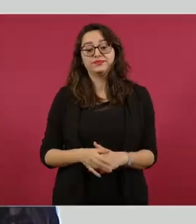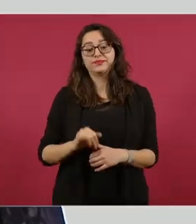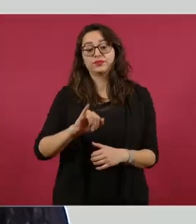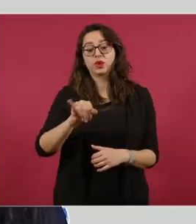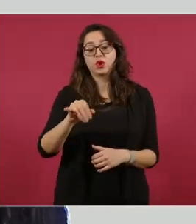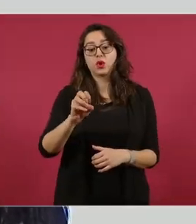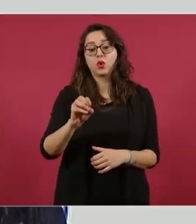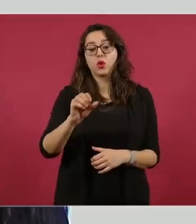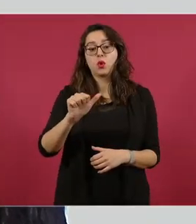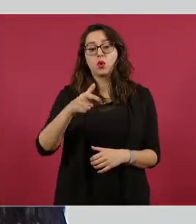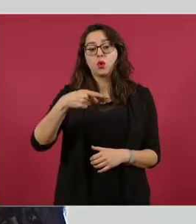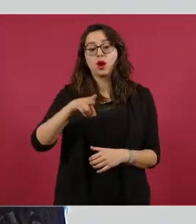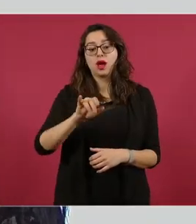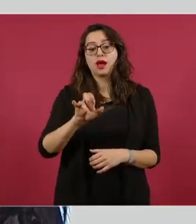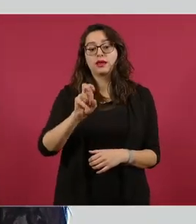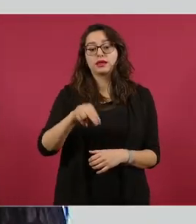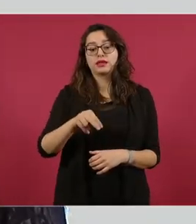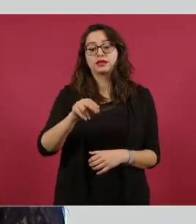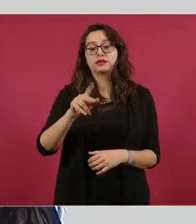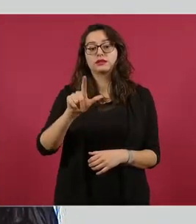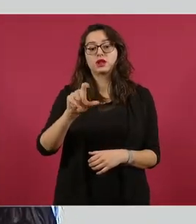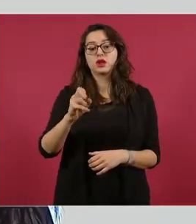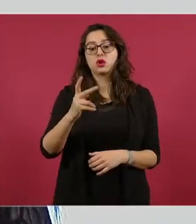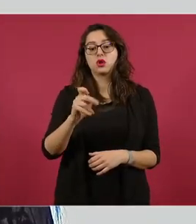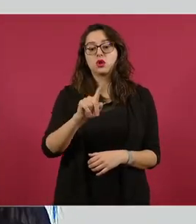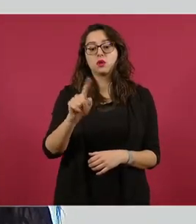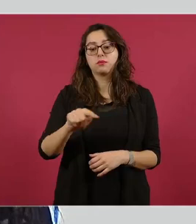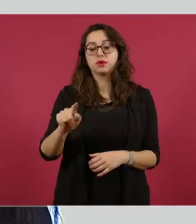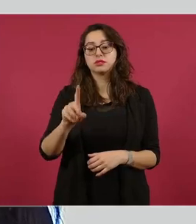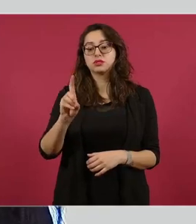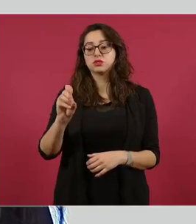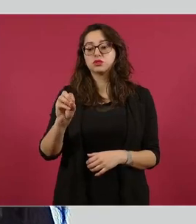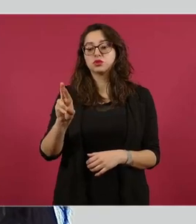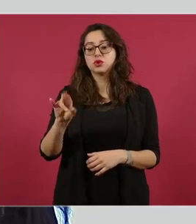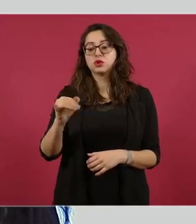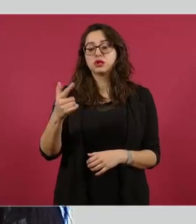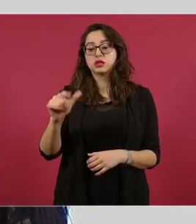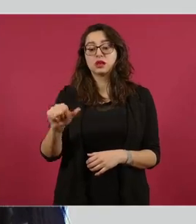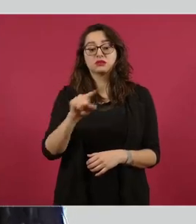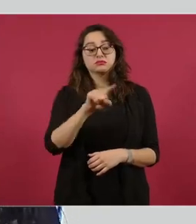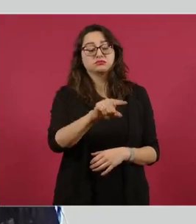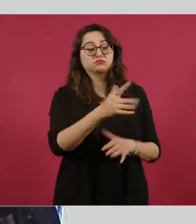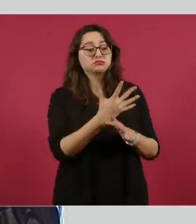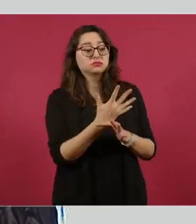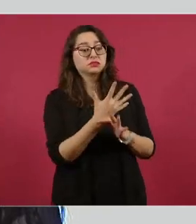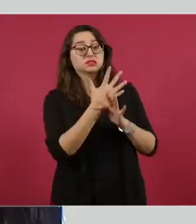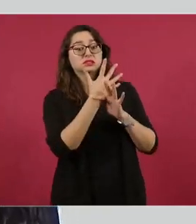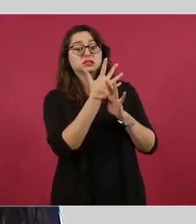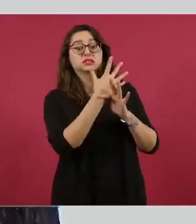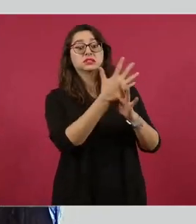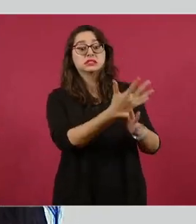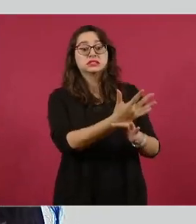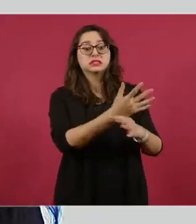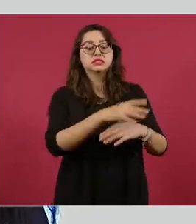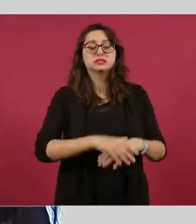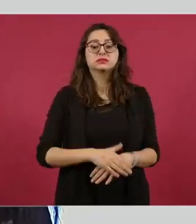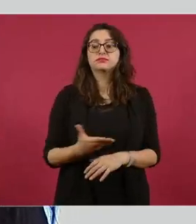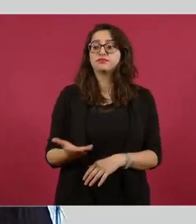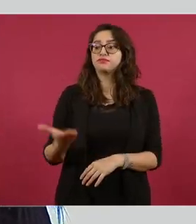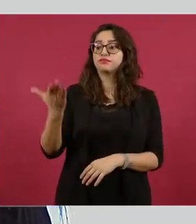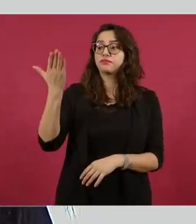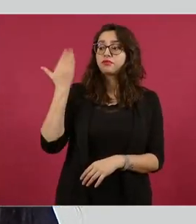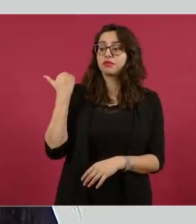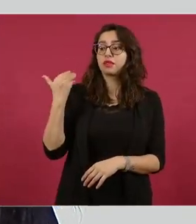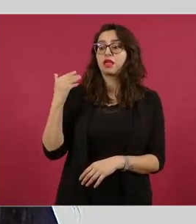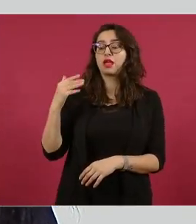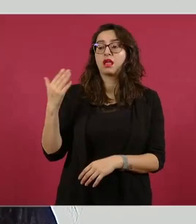López Dóriga afirma que no es cierto que se hayan reconstruido las casas destruidas por el huracán Otis